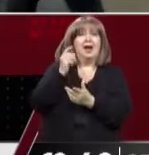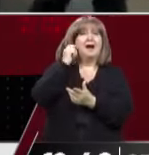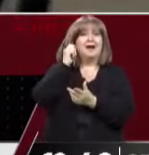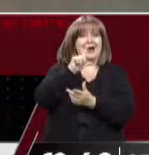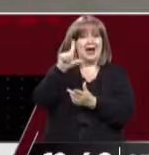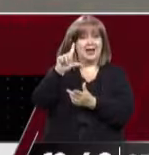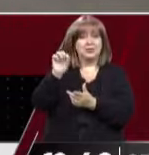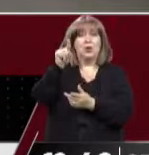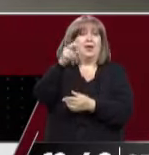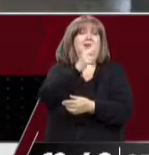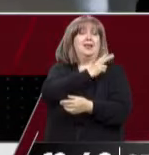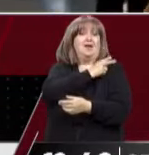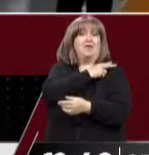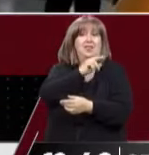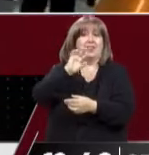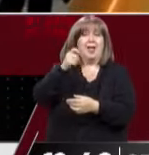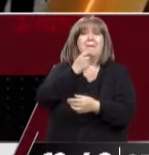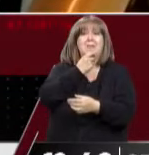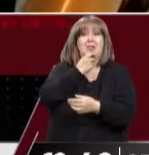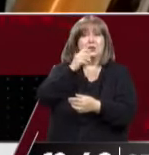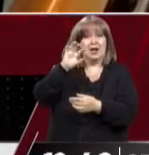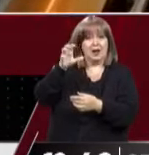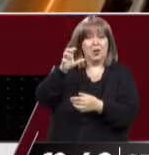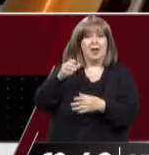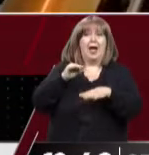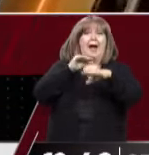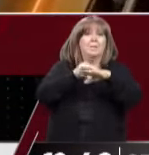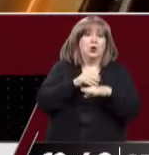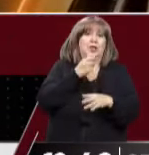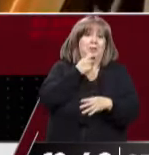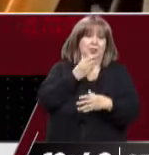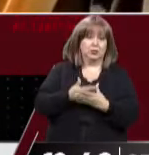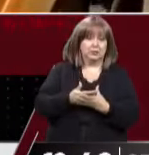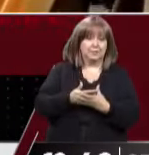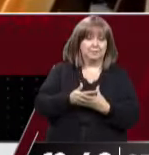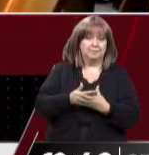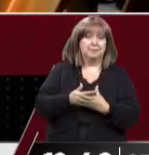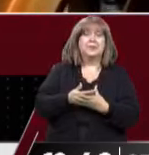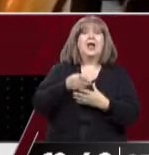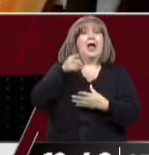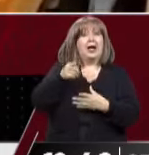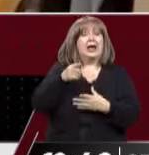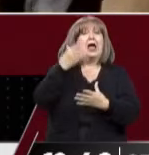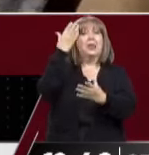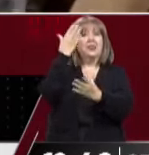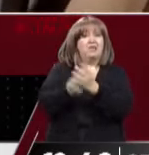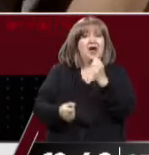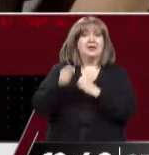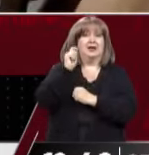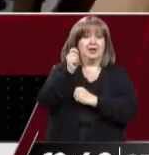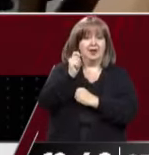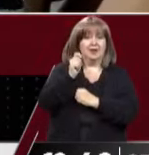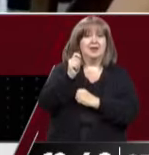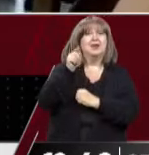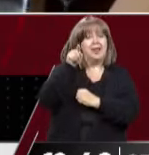él como jefe Regional de Mendoza apoye los reclamos de Mendoza Pero que acá el que está desconociendo el sistema